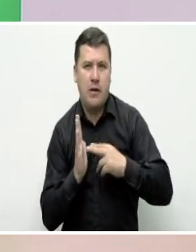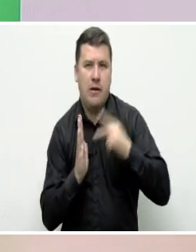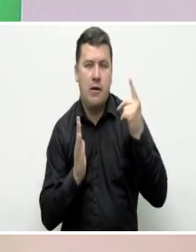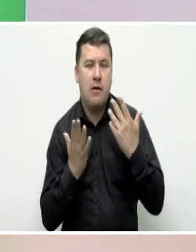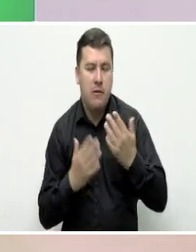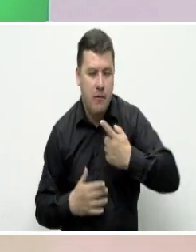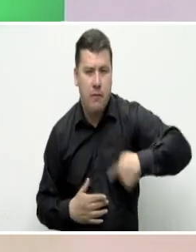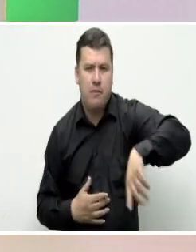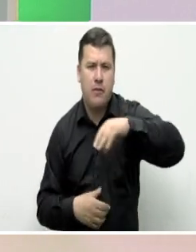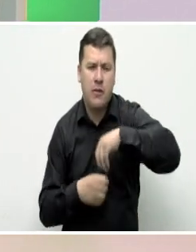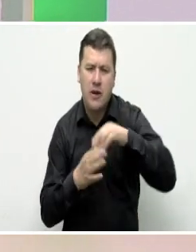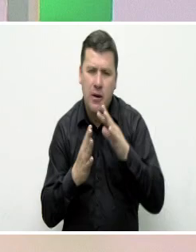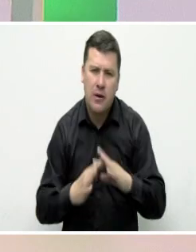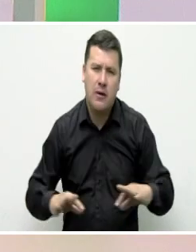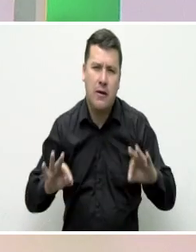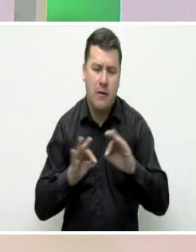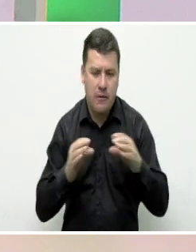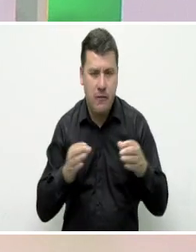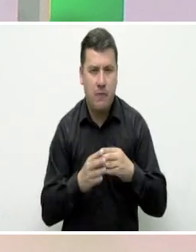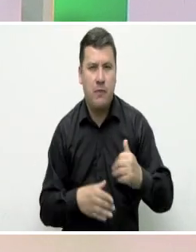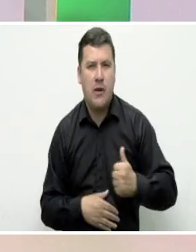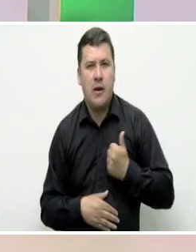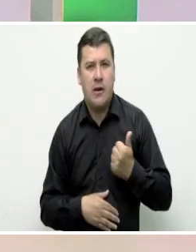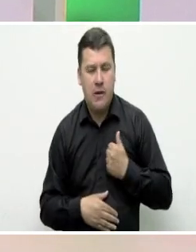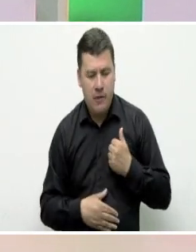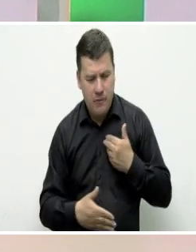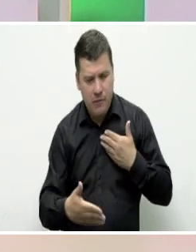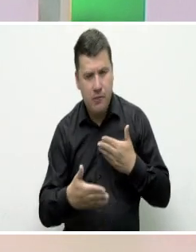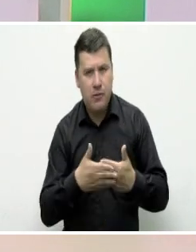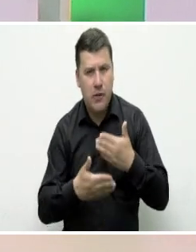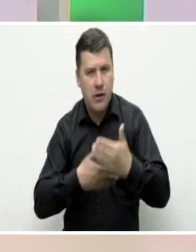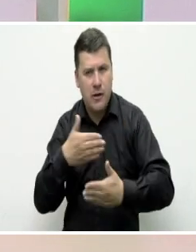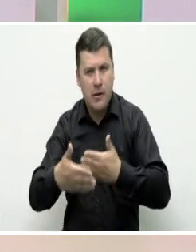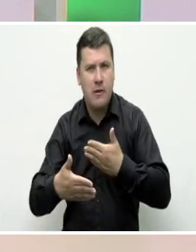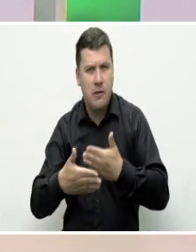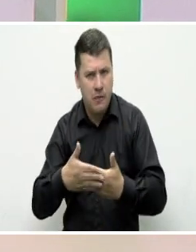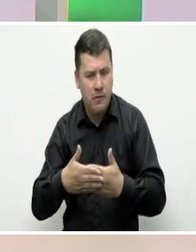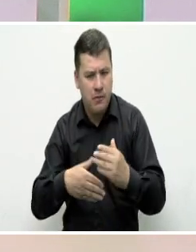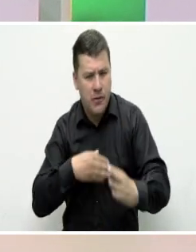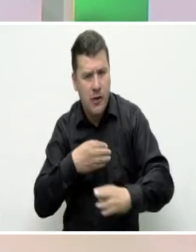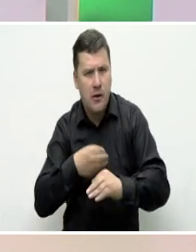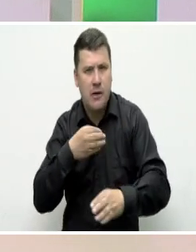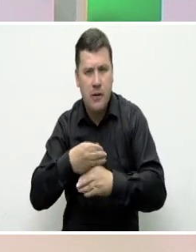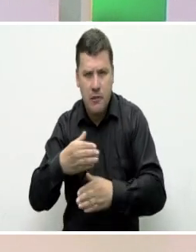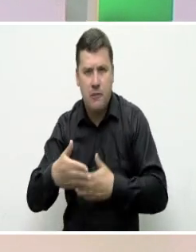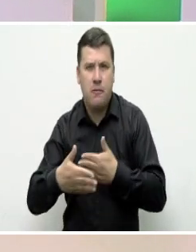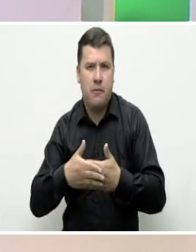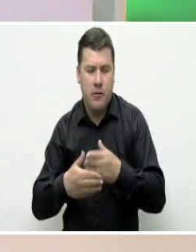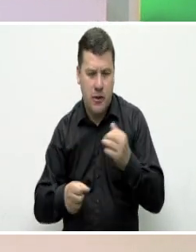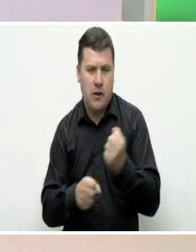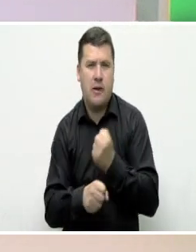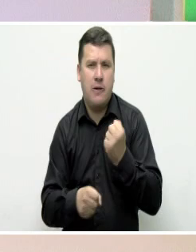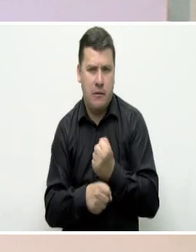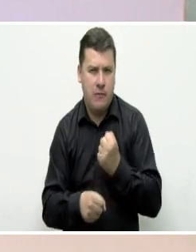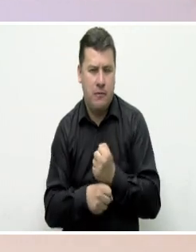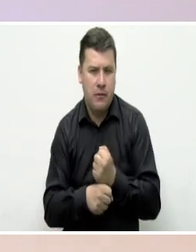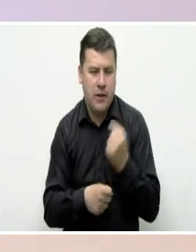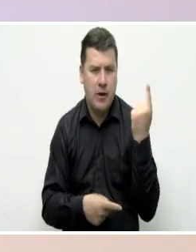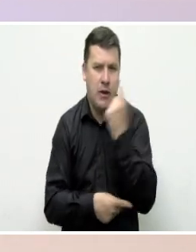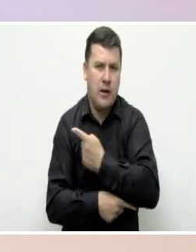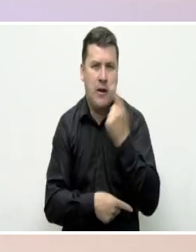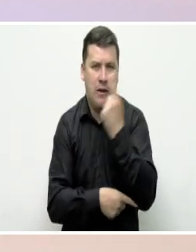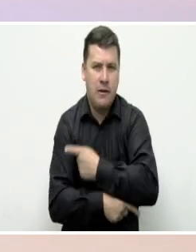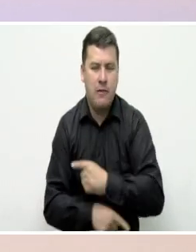Para nosotros es esencial aprovechar esos adelantos para implementarlos en el trabajo del día a